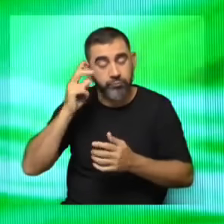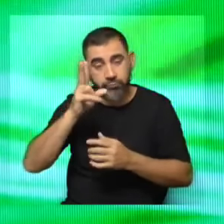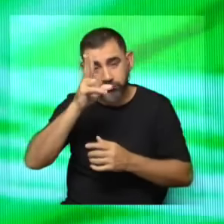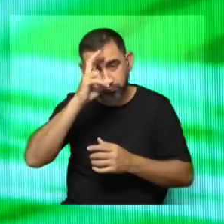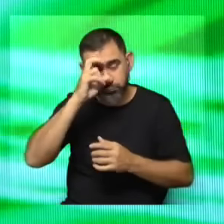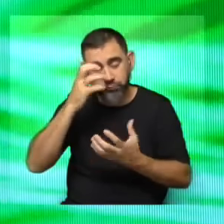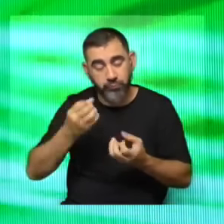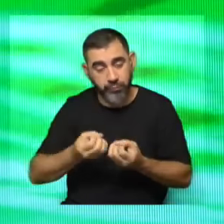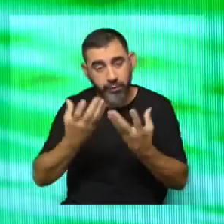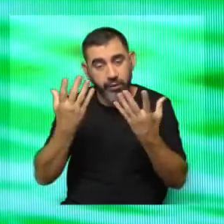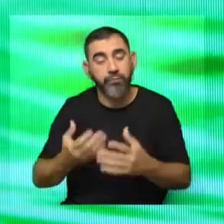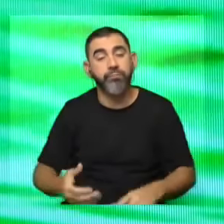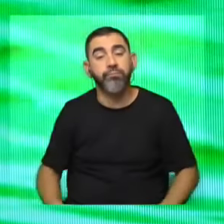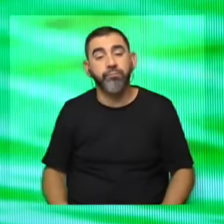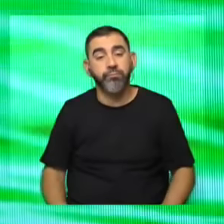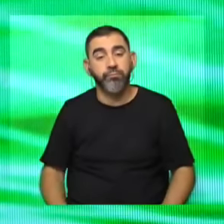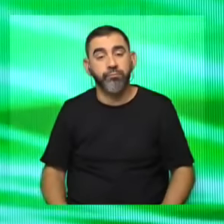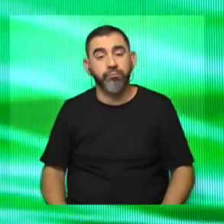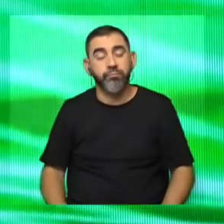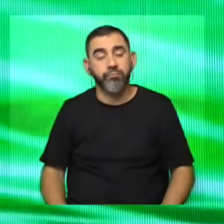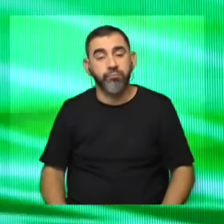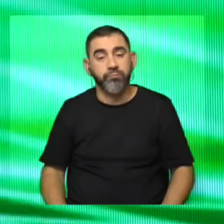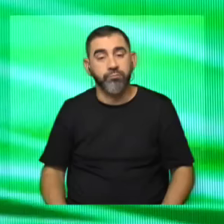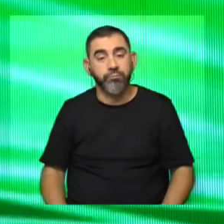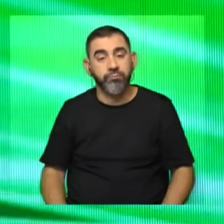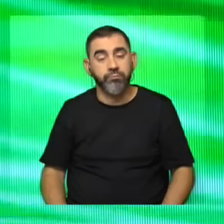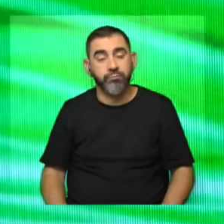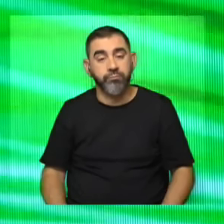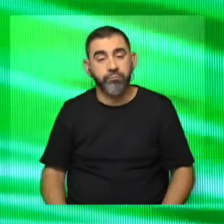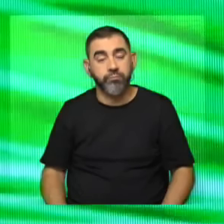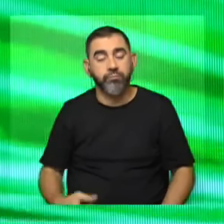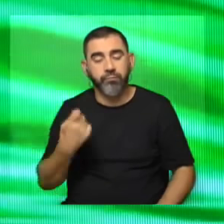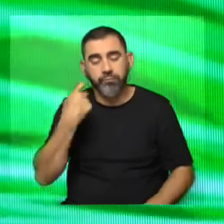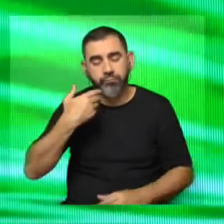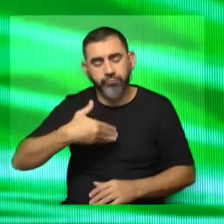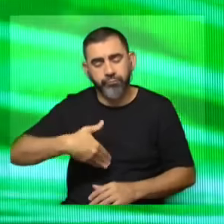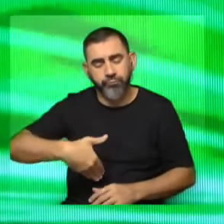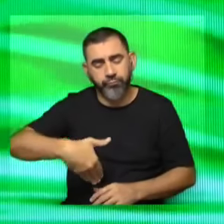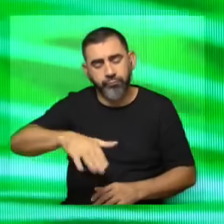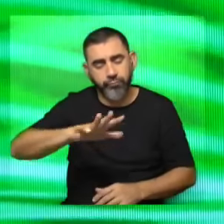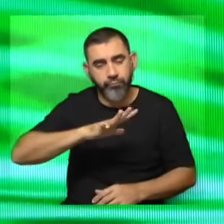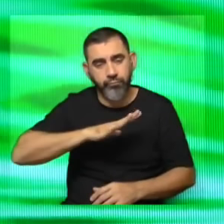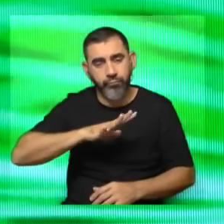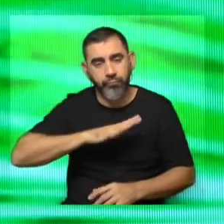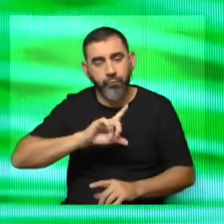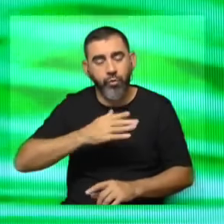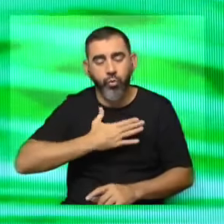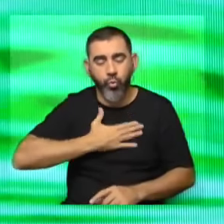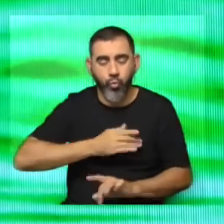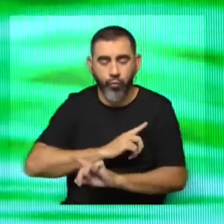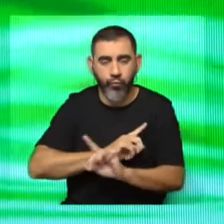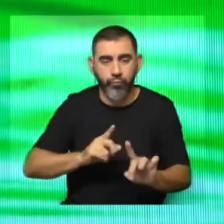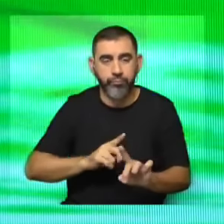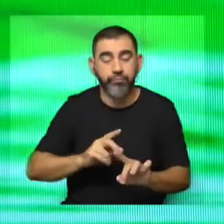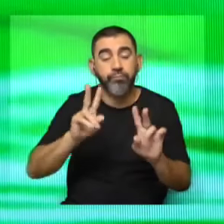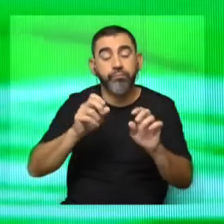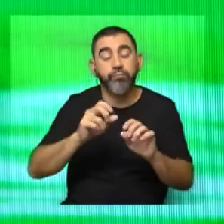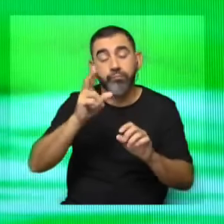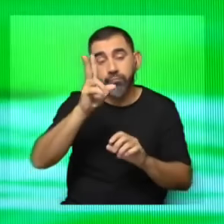grande este y y bueno y se está trabajando en ese sentido Pero falta mucho camino por recorrer y no estamos conformes para nada y con respecto a